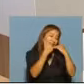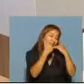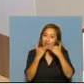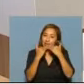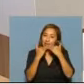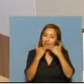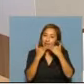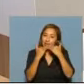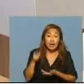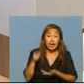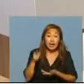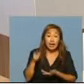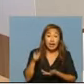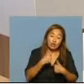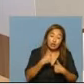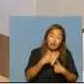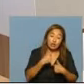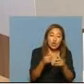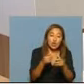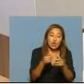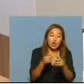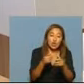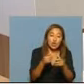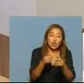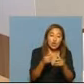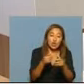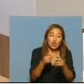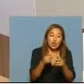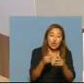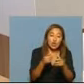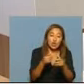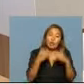agradecidos somos nosotros y en este caso yo en representación de la Cámara del Tabaco y hasta otro momento. Muchísimas gracias.